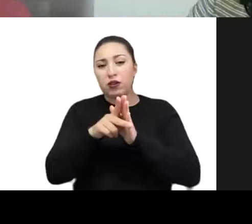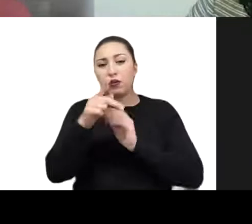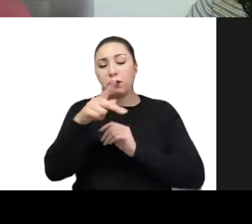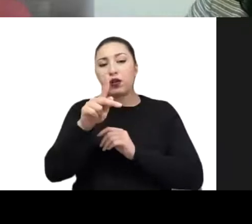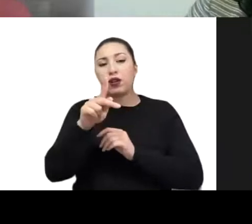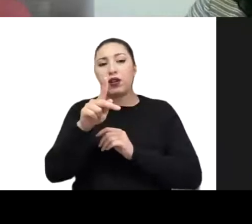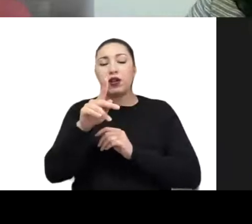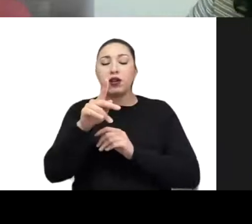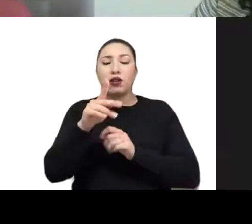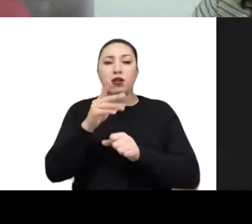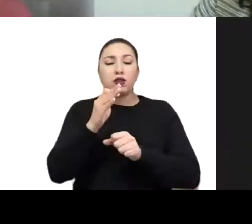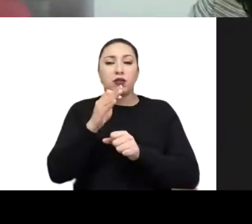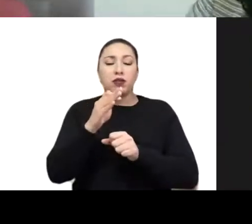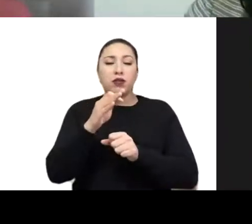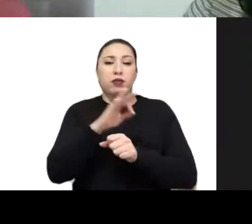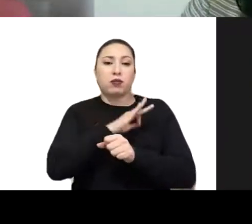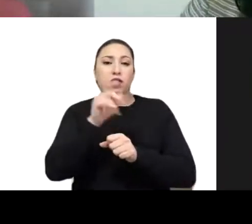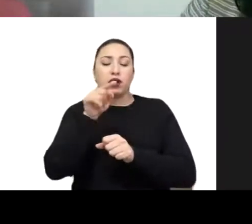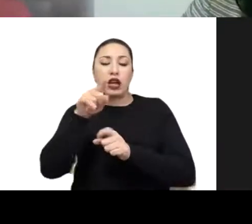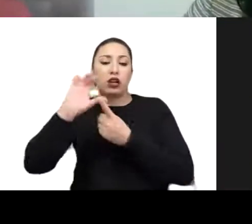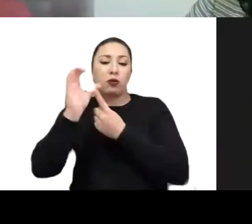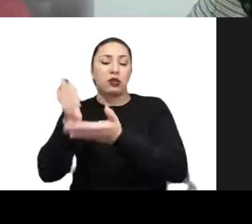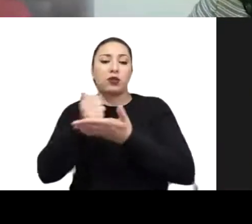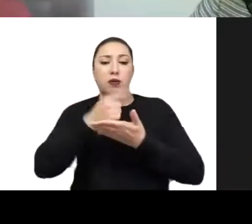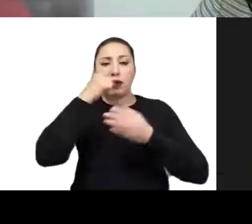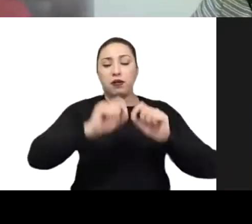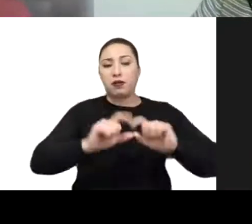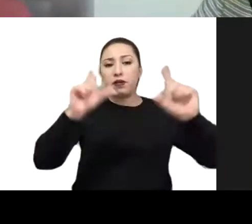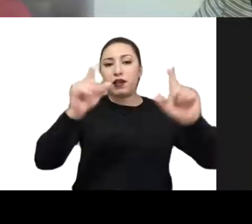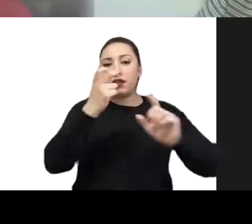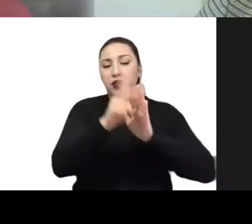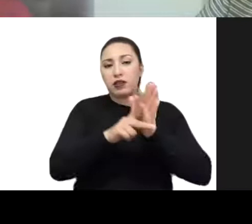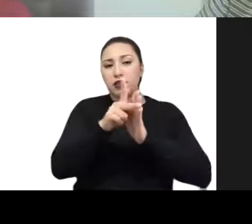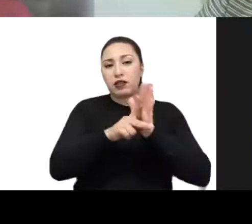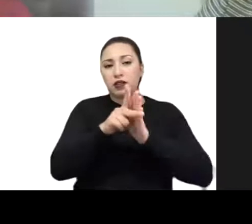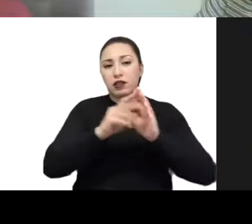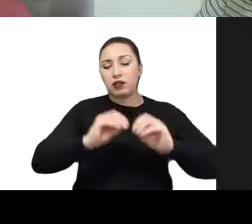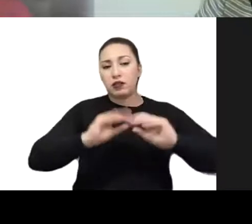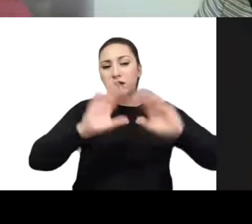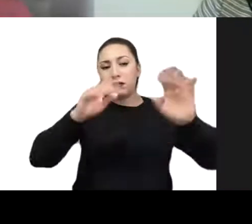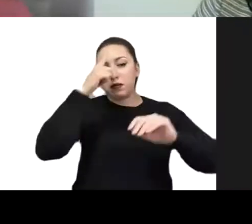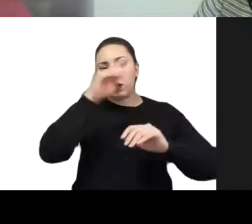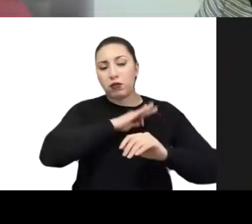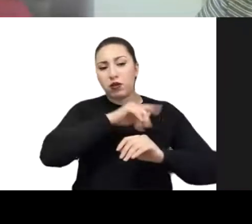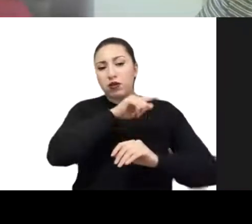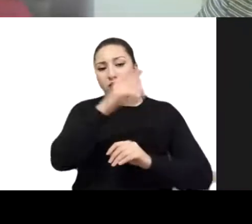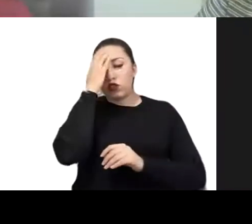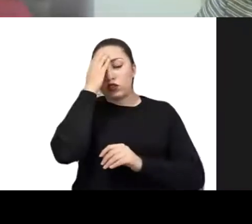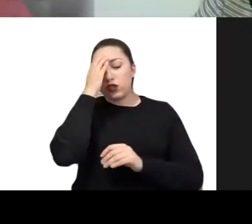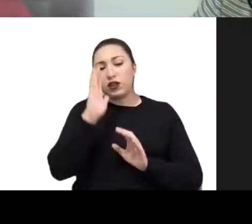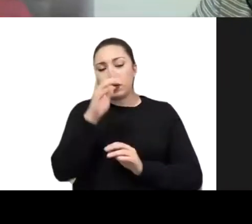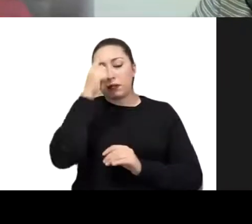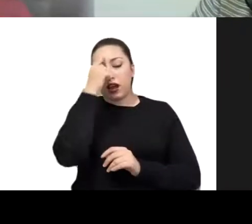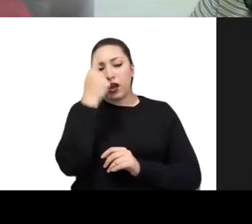la audiencia a través de la comisión diputada y por supuesto el canal del Congreso, el video para que se pueda conocer. y darle